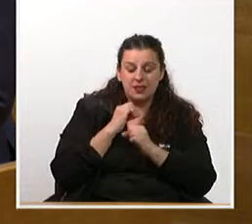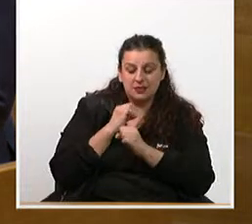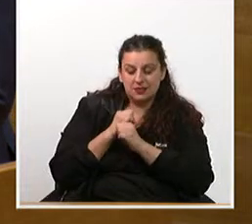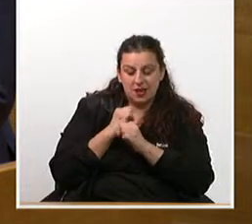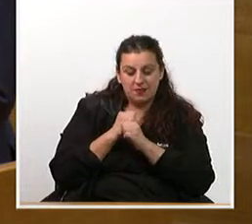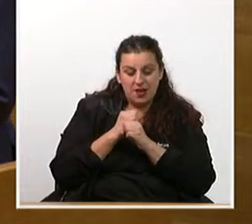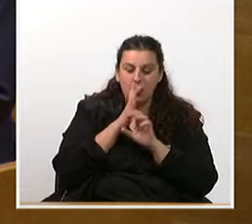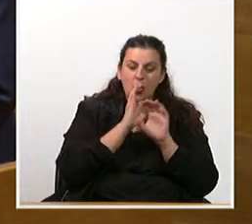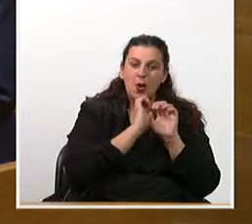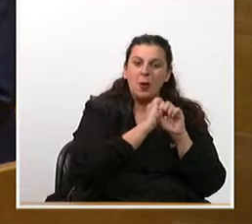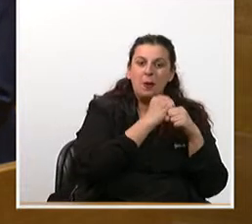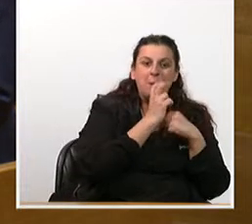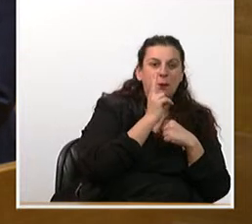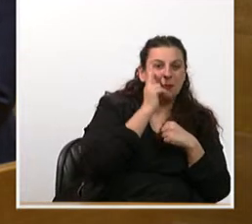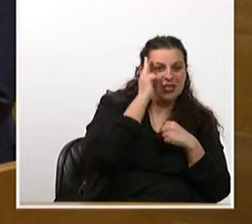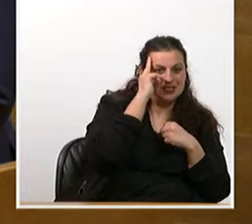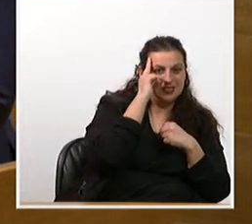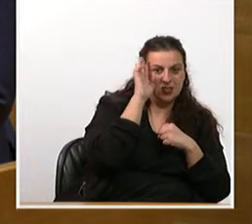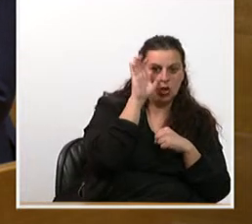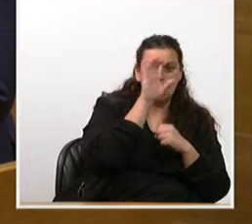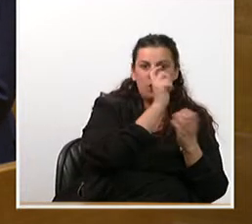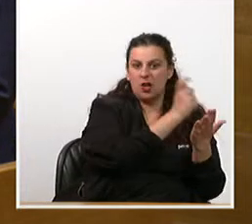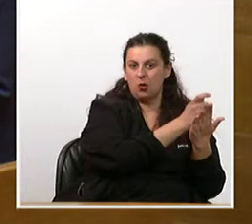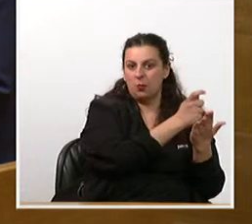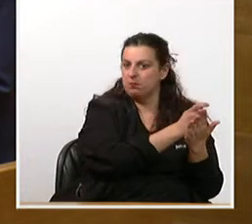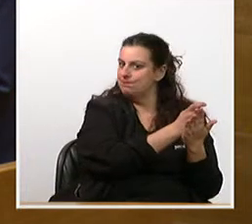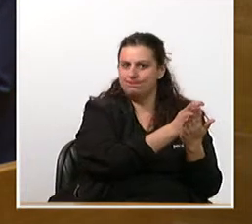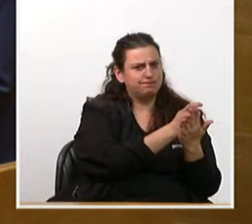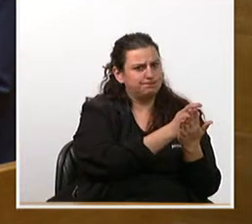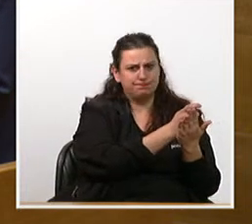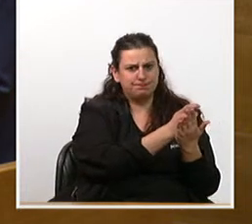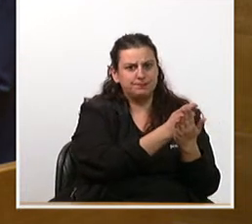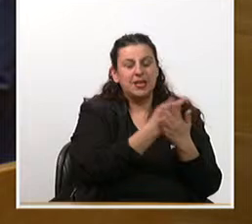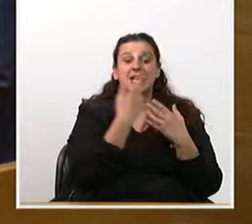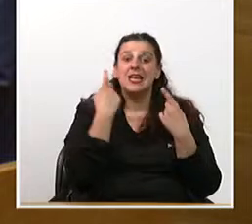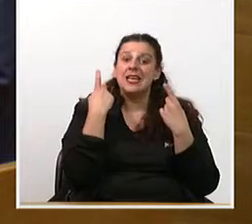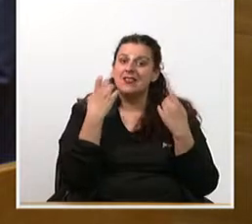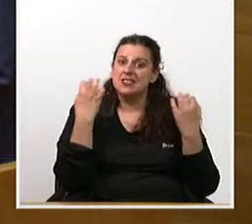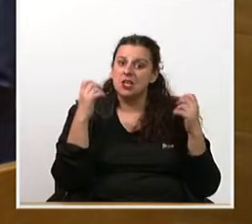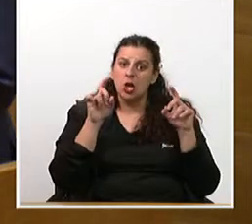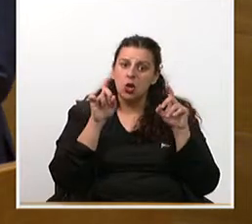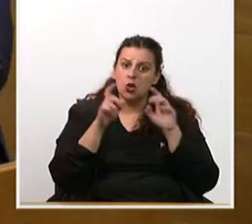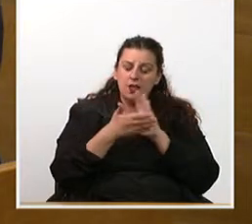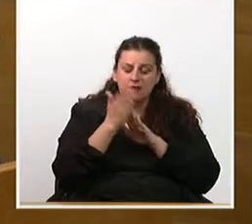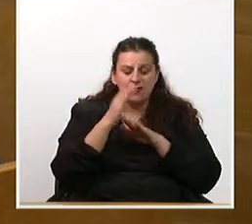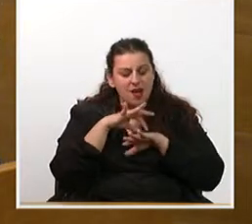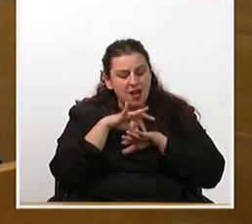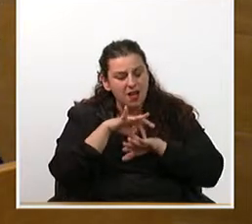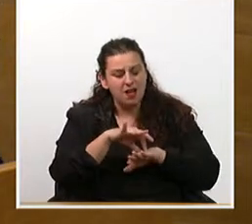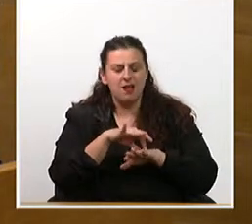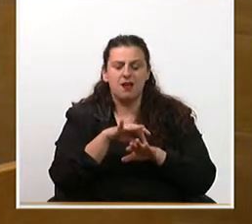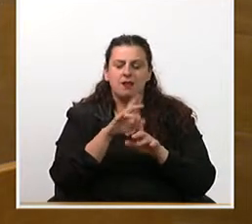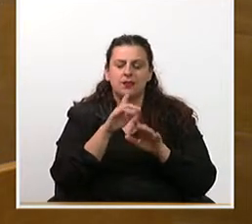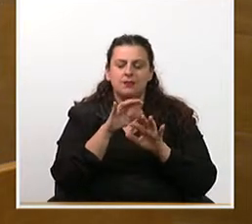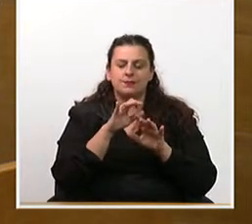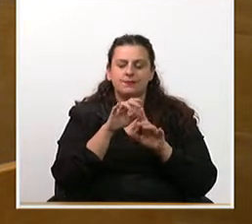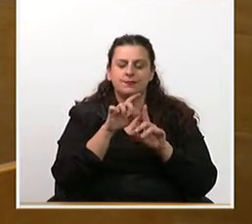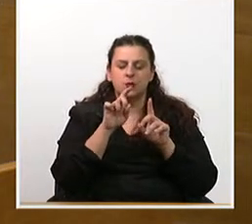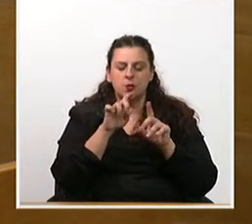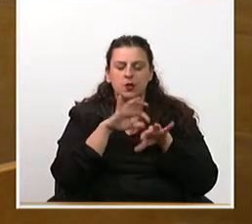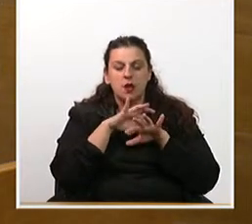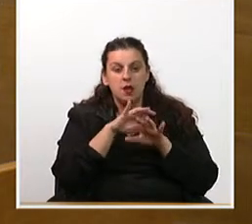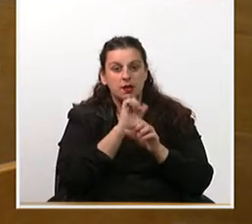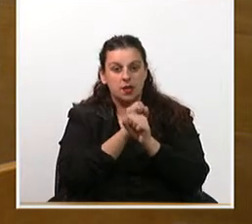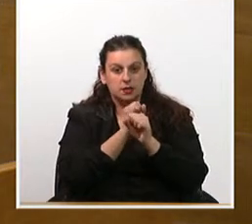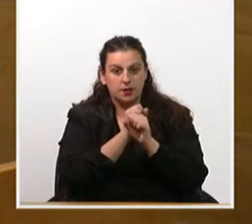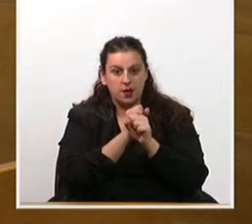paguita que te está dando el gobierno de turno es necesario una educación orientado al trabajo para que de de